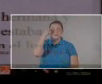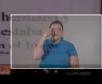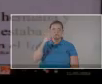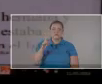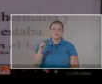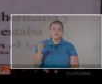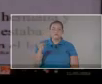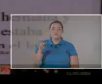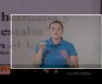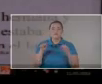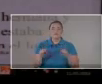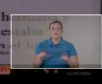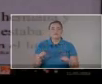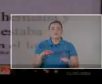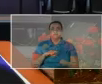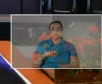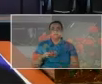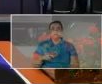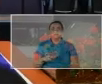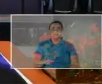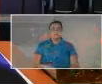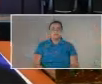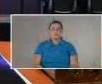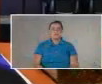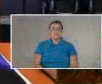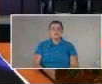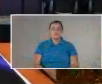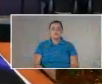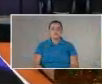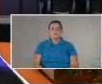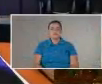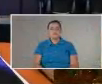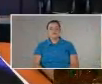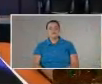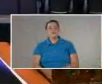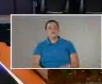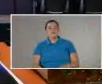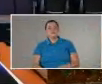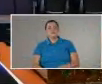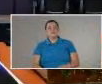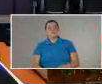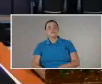ser Lázaro el que menciona el Evangelio de Juan. Es solamente una suposición.